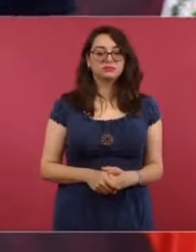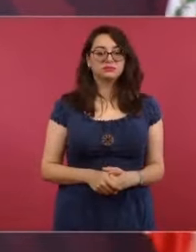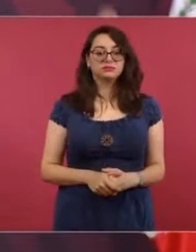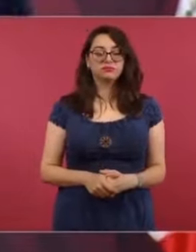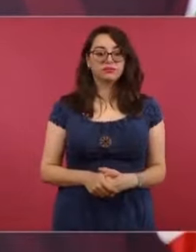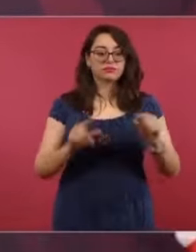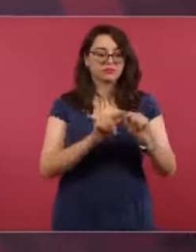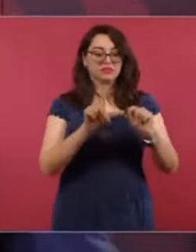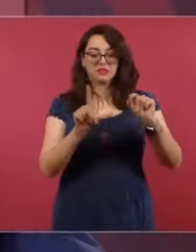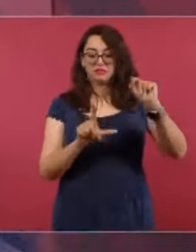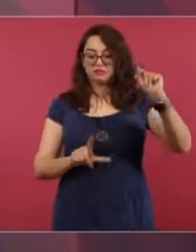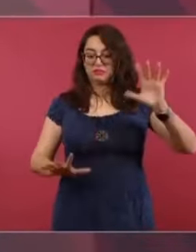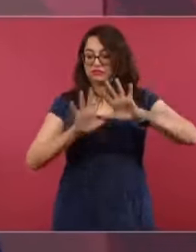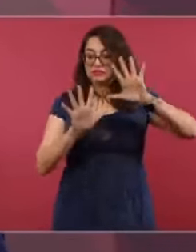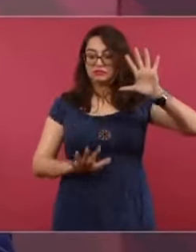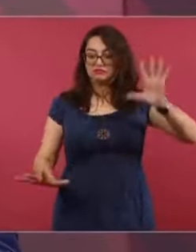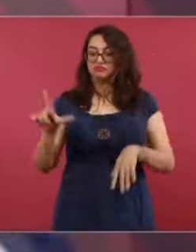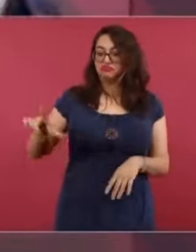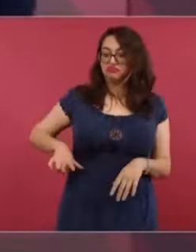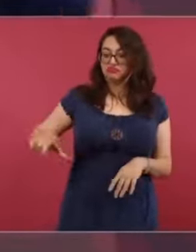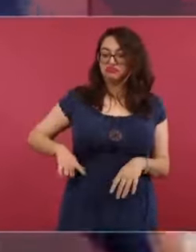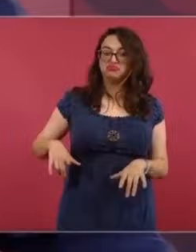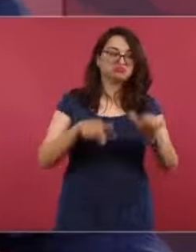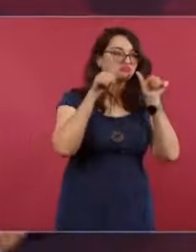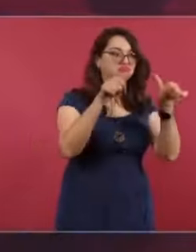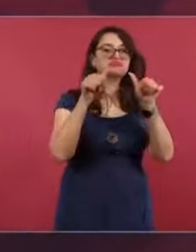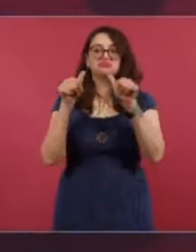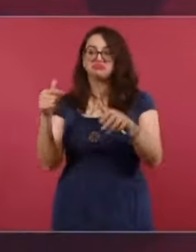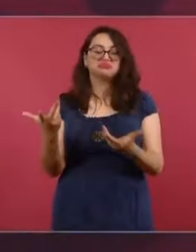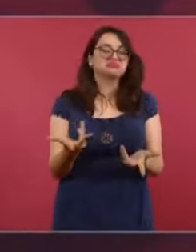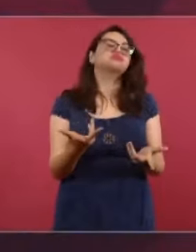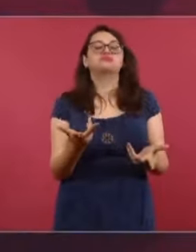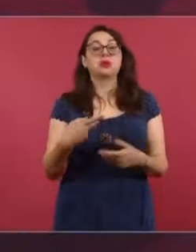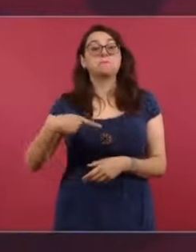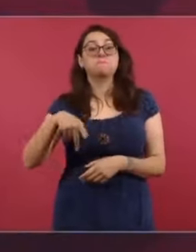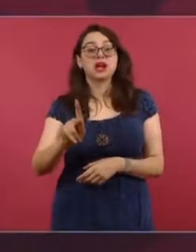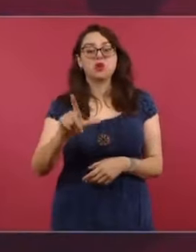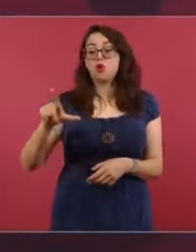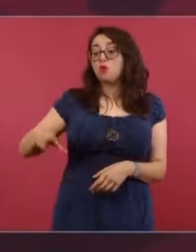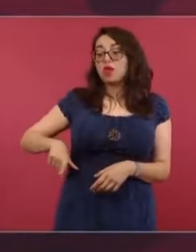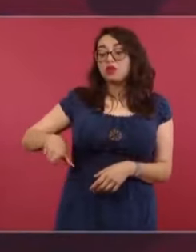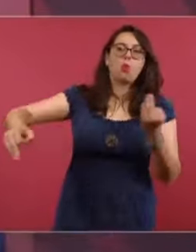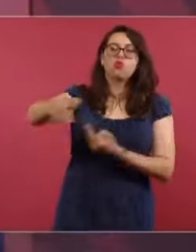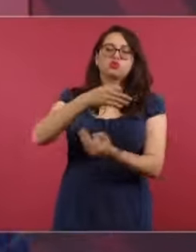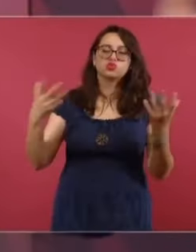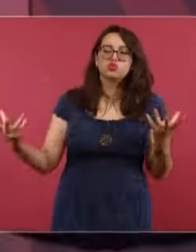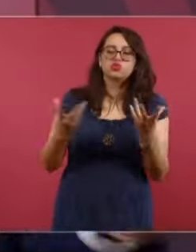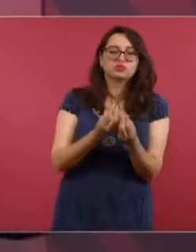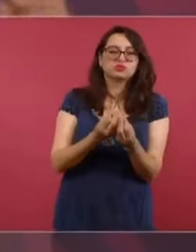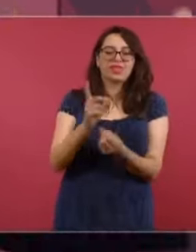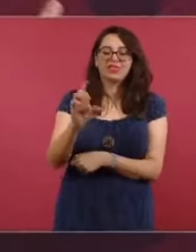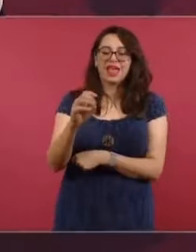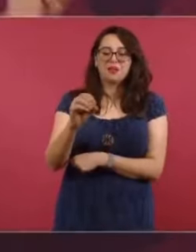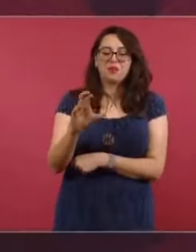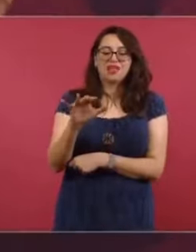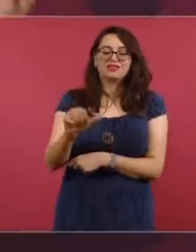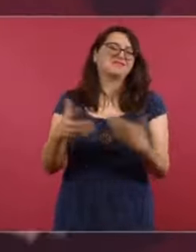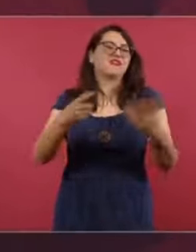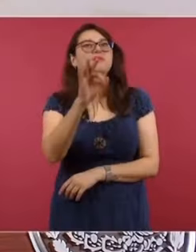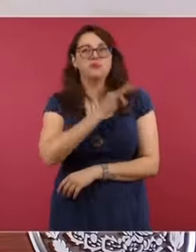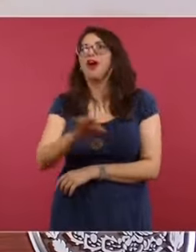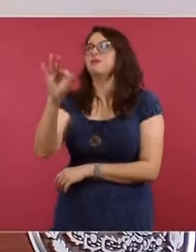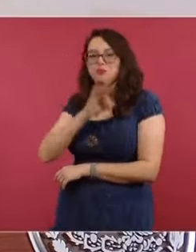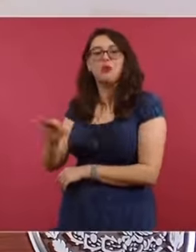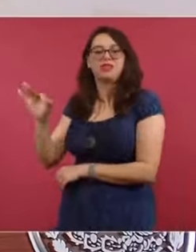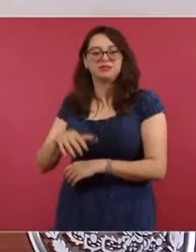Desde el gobierno divorciado del pueblo. Pero si entendemos de que el gobierno somos todos y todas, entonces se nos facilitan las